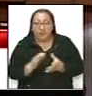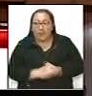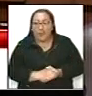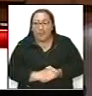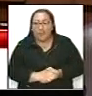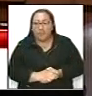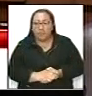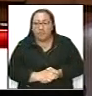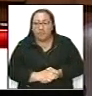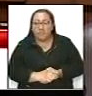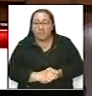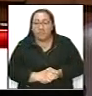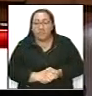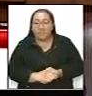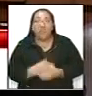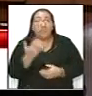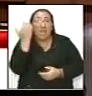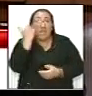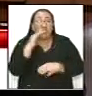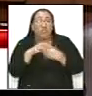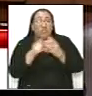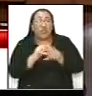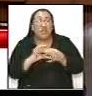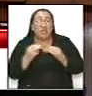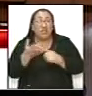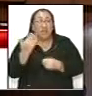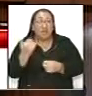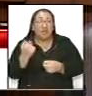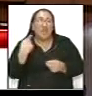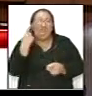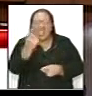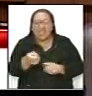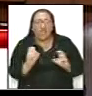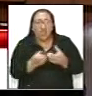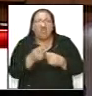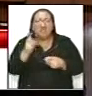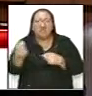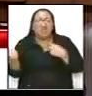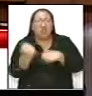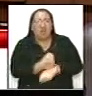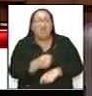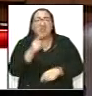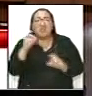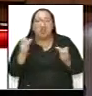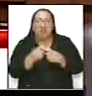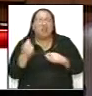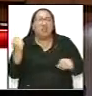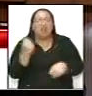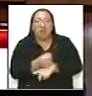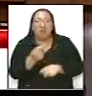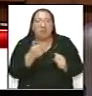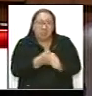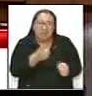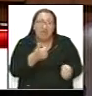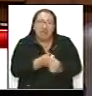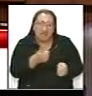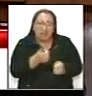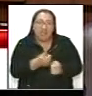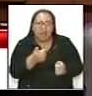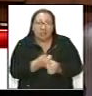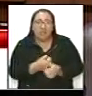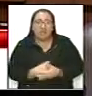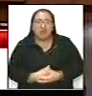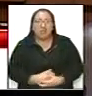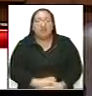editorialistas de la oligarquía mediática, a decirles: ese Congreso te va a tumbar, ese Congreso está detrás tuyo, ese Congreso solamente